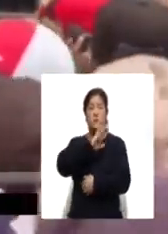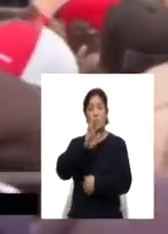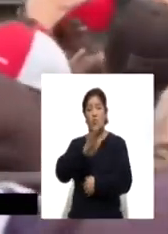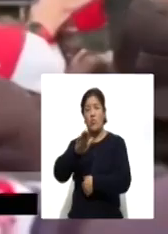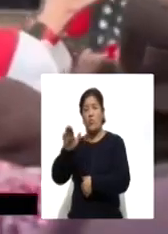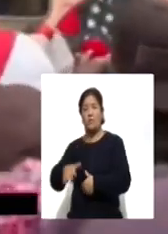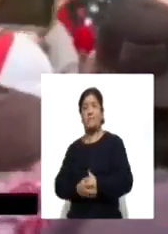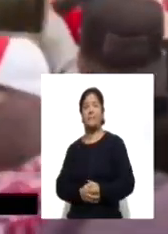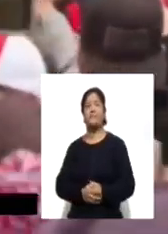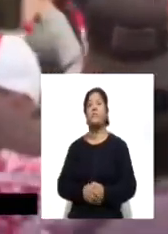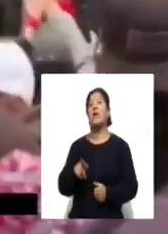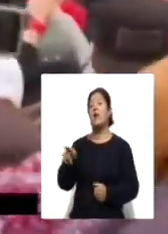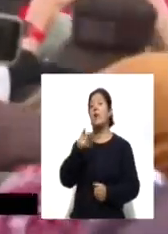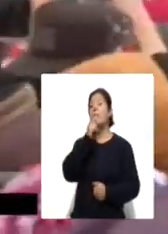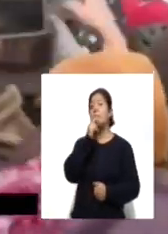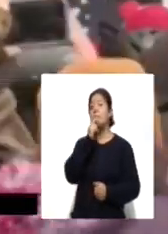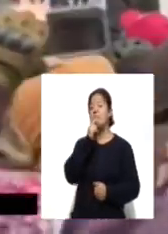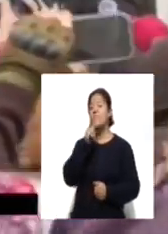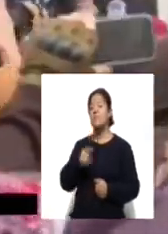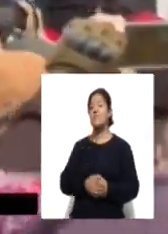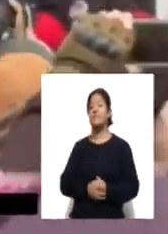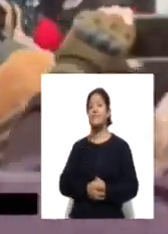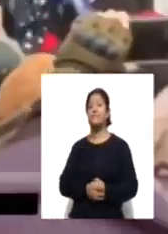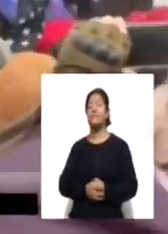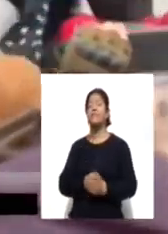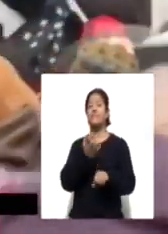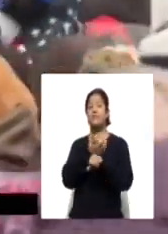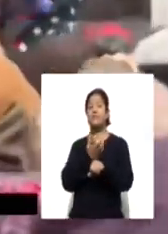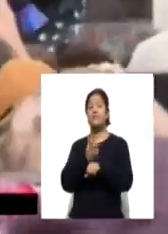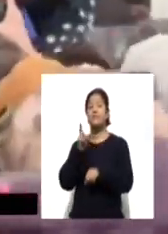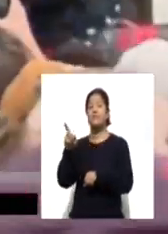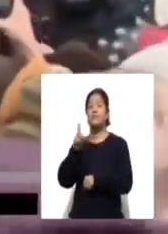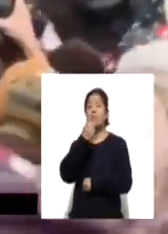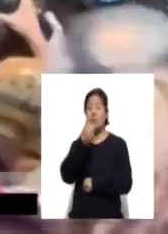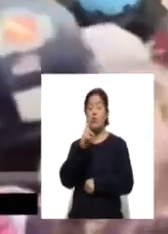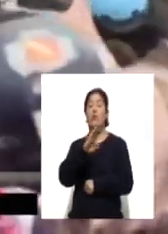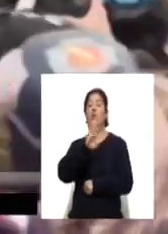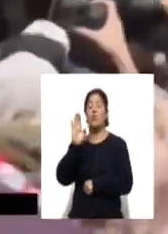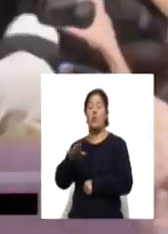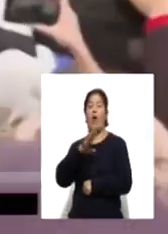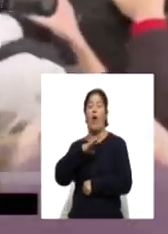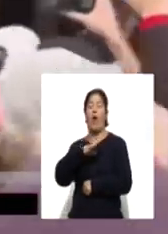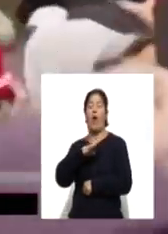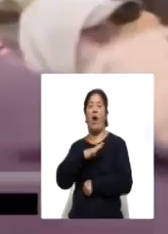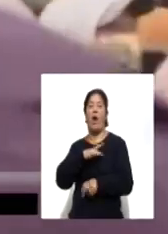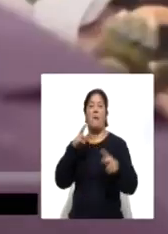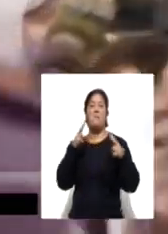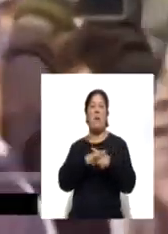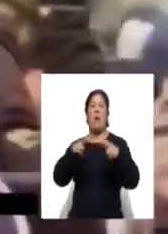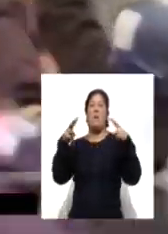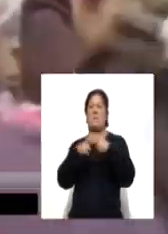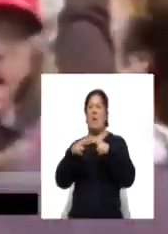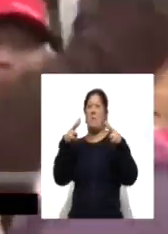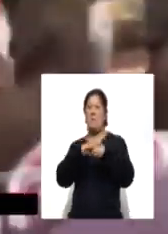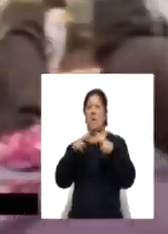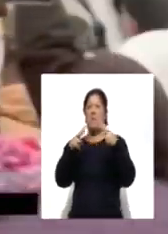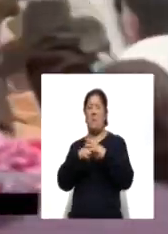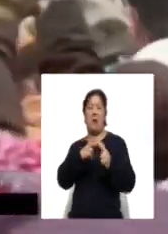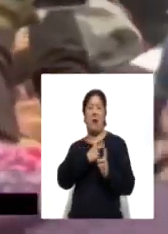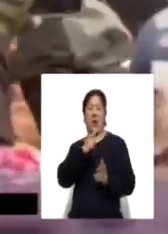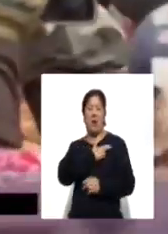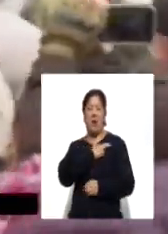Un oficial de la policía del Capitolio murió como consecuencia de las heridas sufridas el miércoles durante el asalto a la sede del